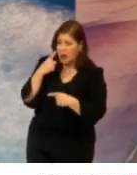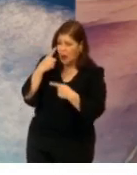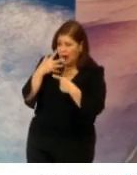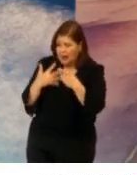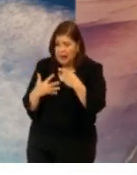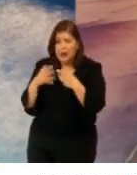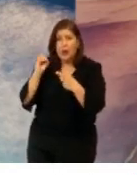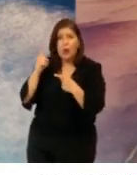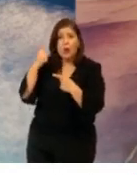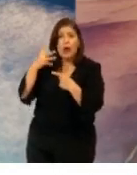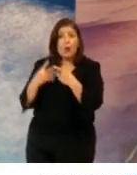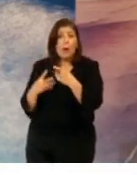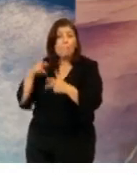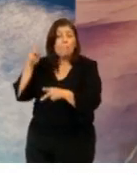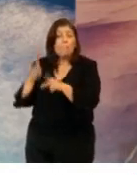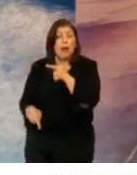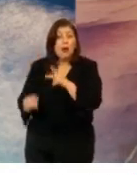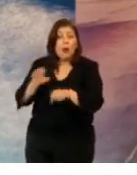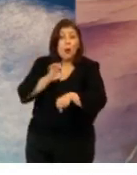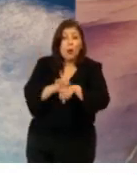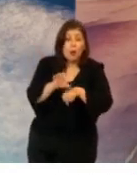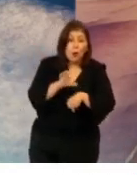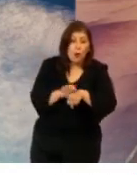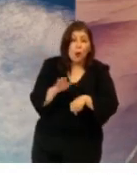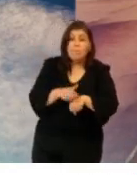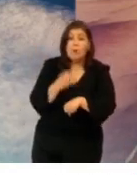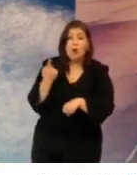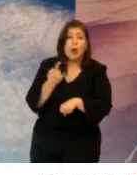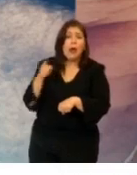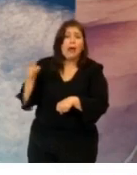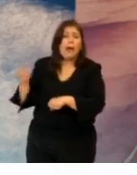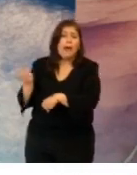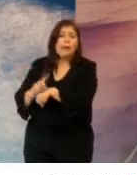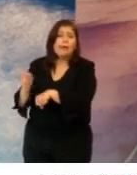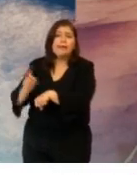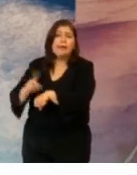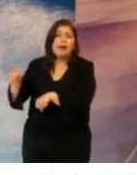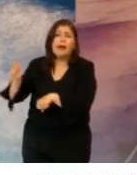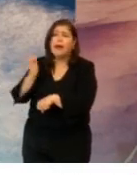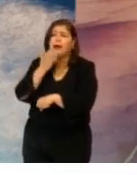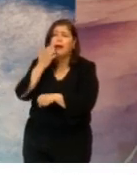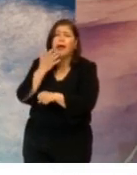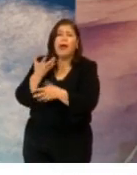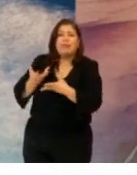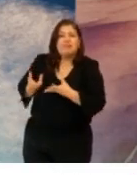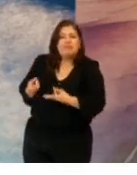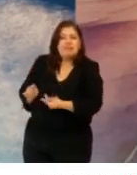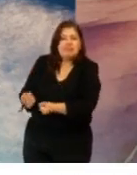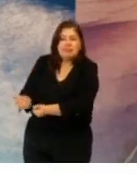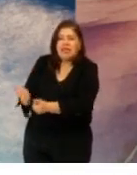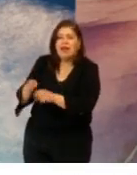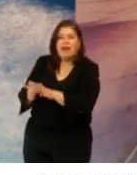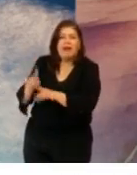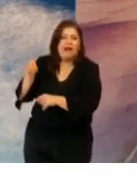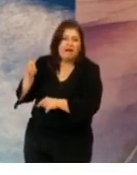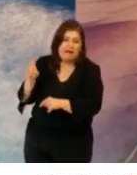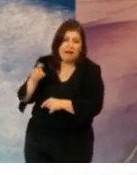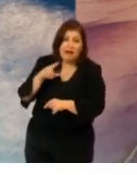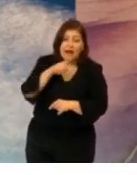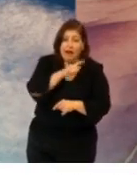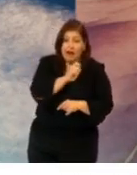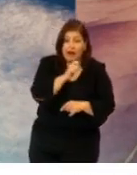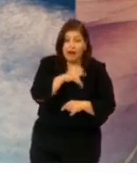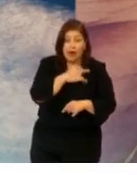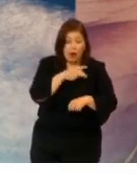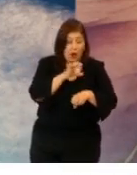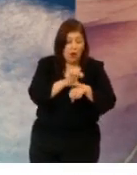parte de Colombia. ¿Por qué? Porque el comportamiento cotidiano es de desperdicio. Colombia tiene el 5%